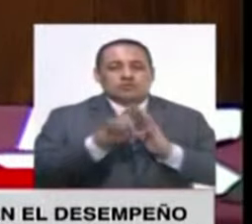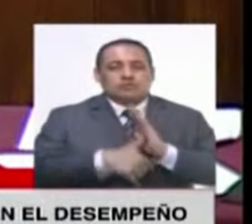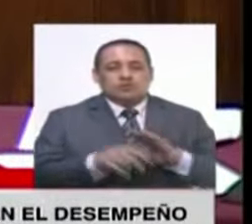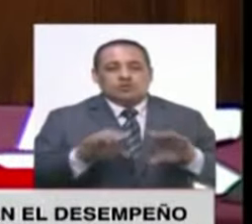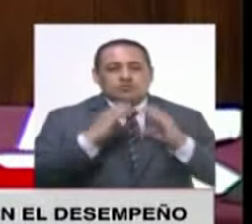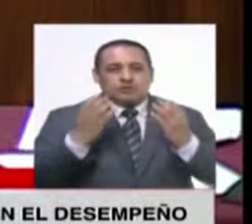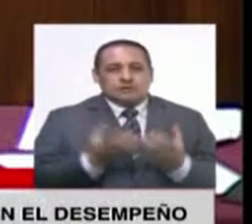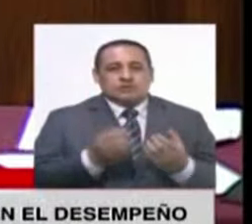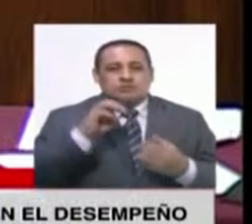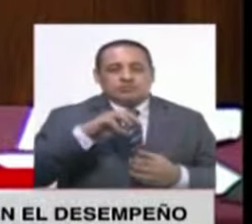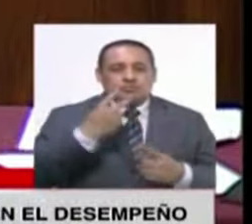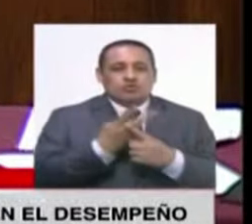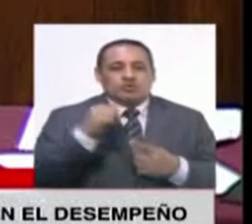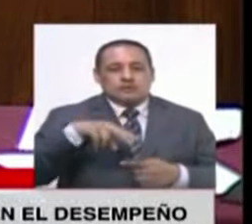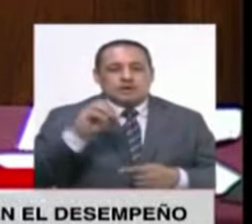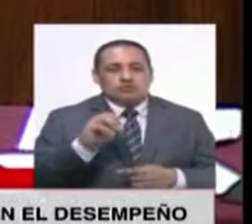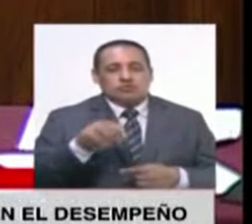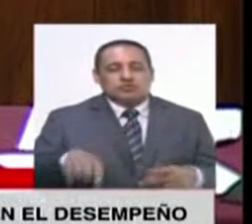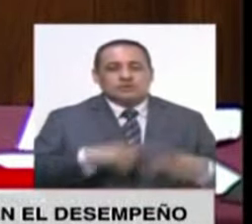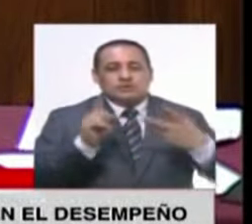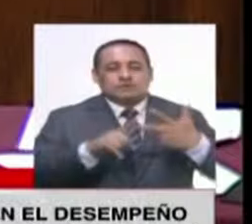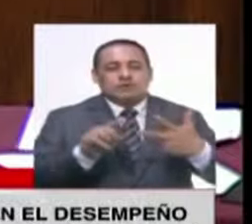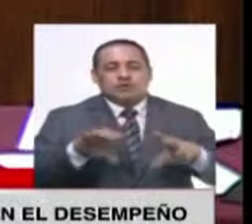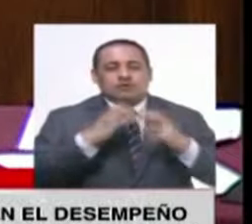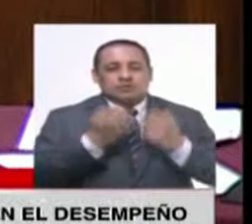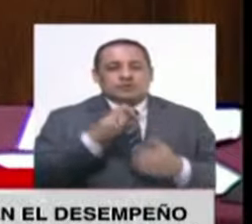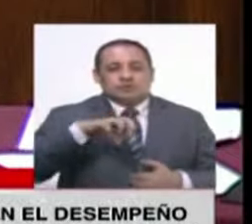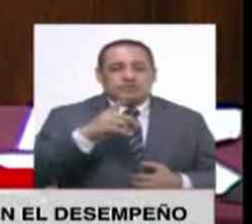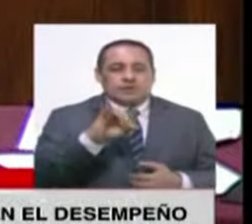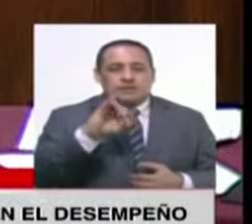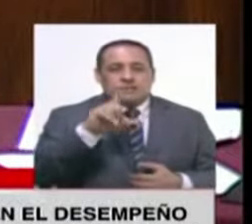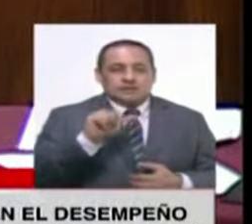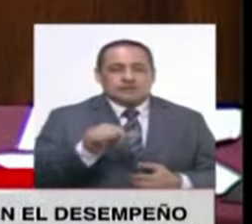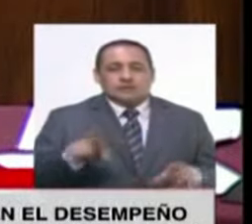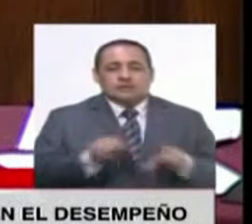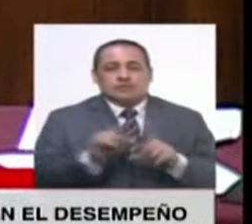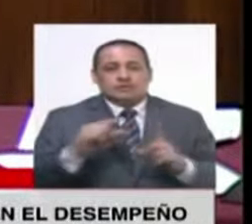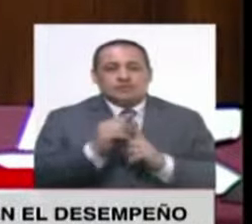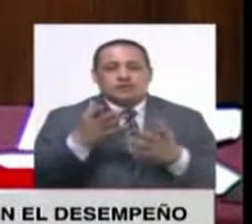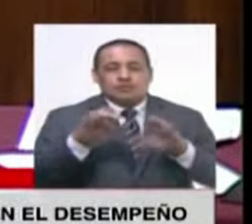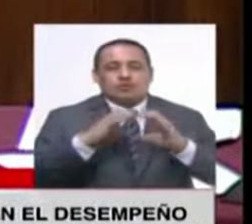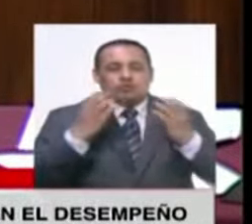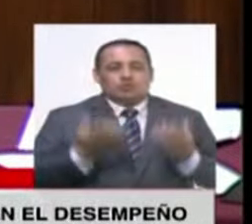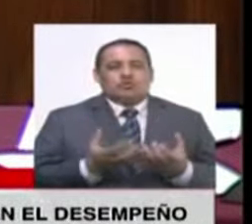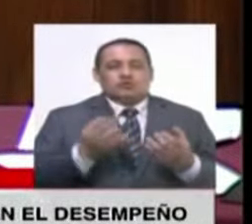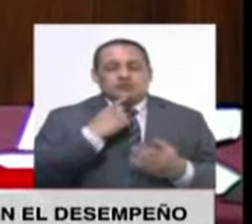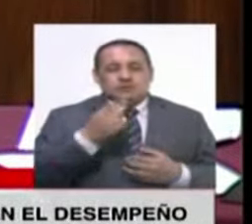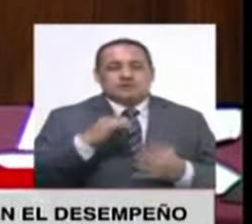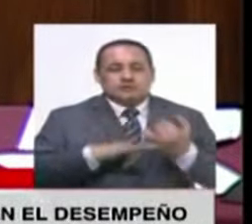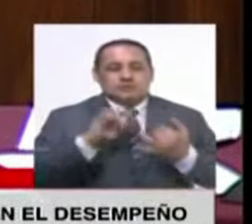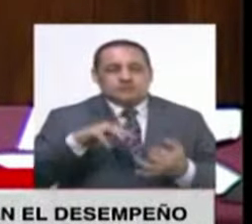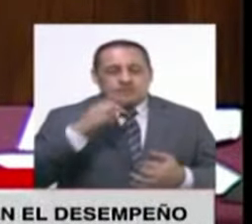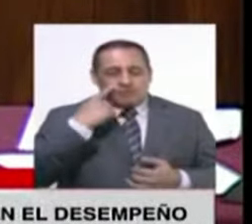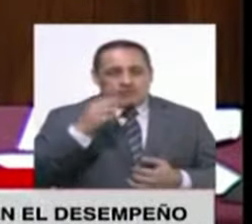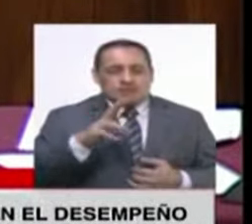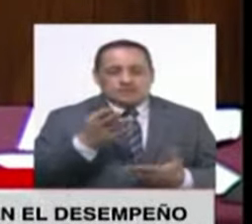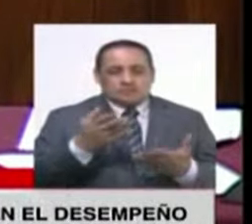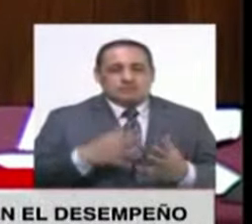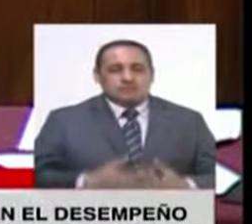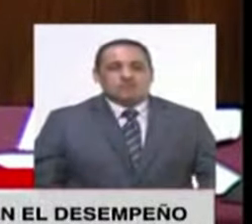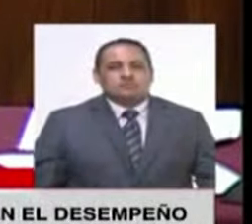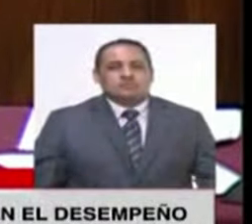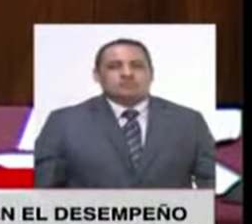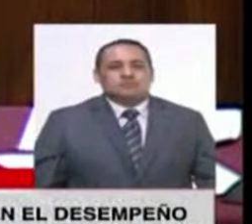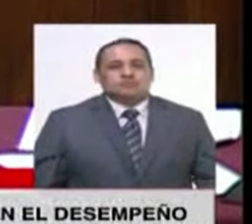la congresista Moyano y seguido el congresista Padilla. Tiene el uso de la palabra el señor Samir Villaverde. Señor Samir Villaverde.